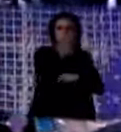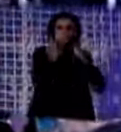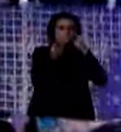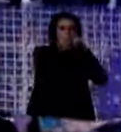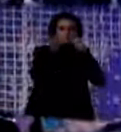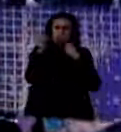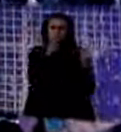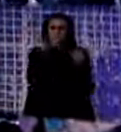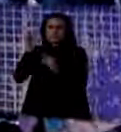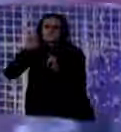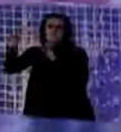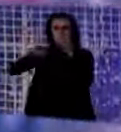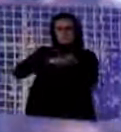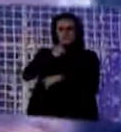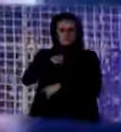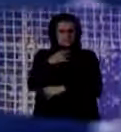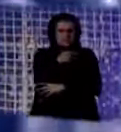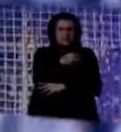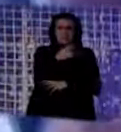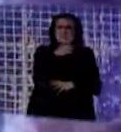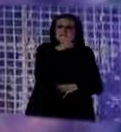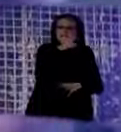diciendo que está